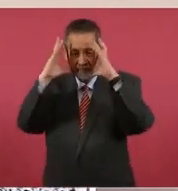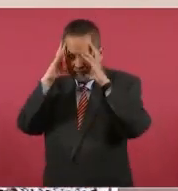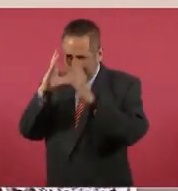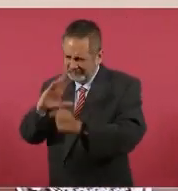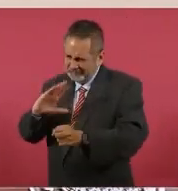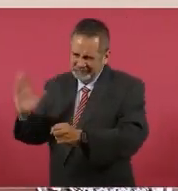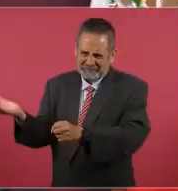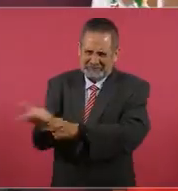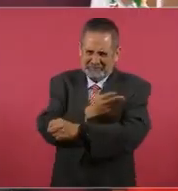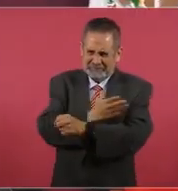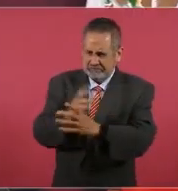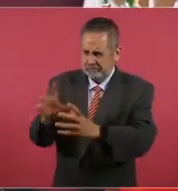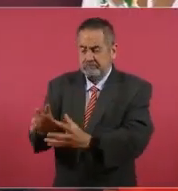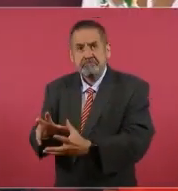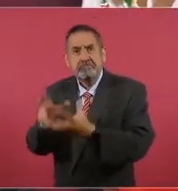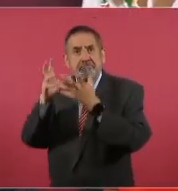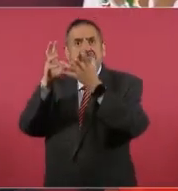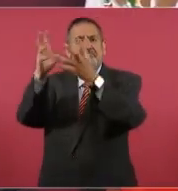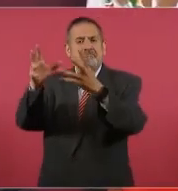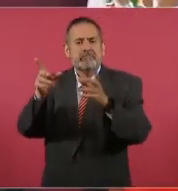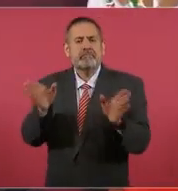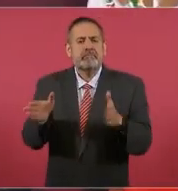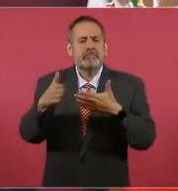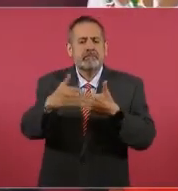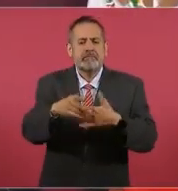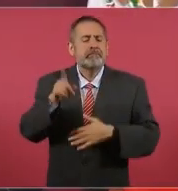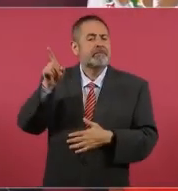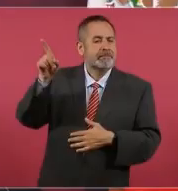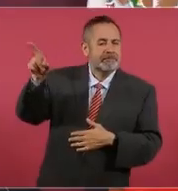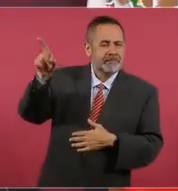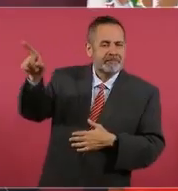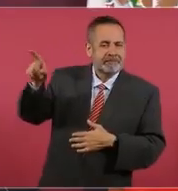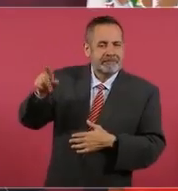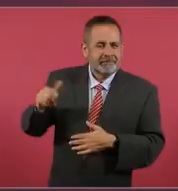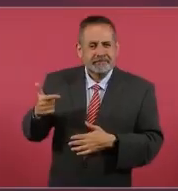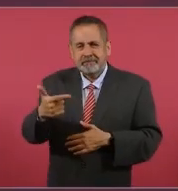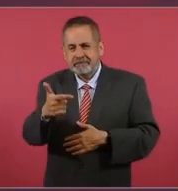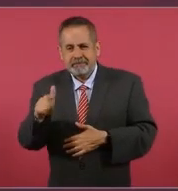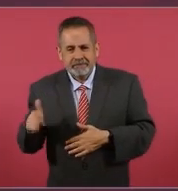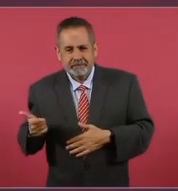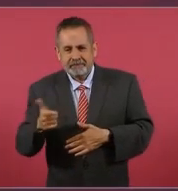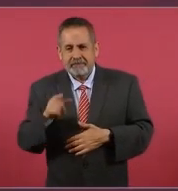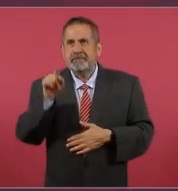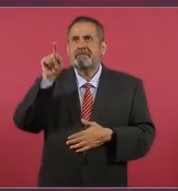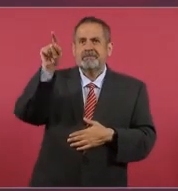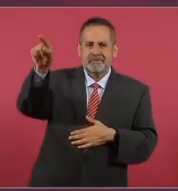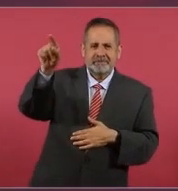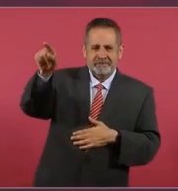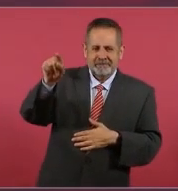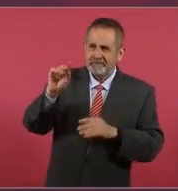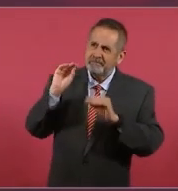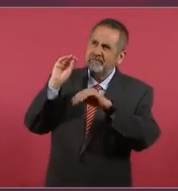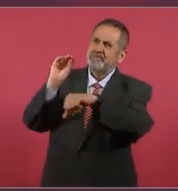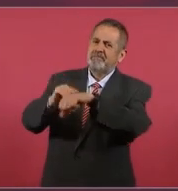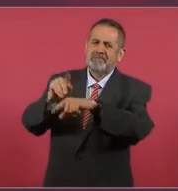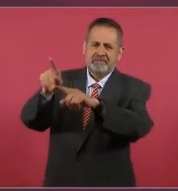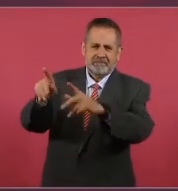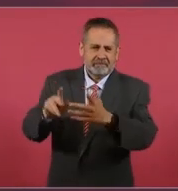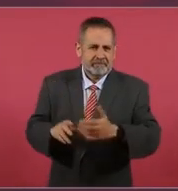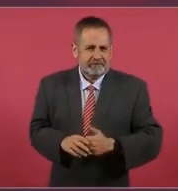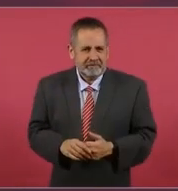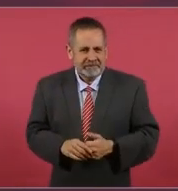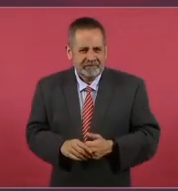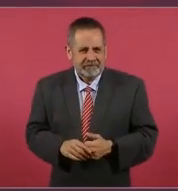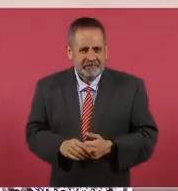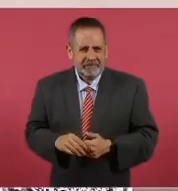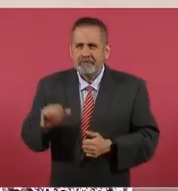exhiben 10 años en la plaza principal de Guanajuato, al padre de